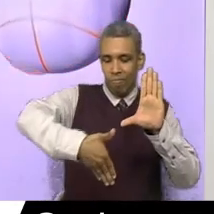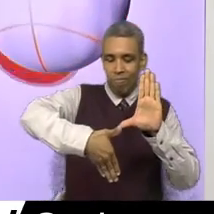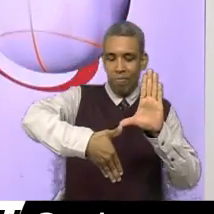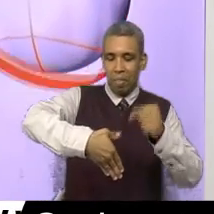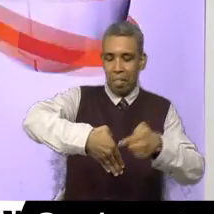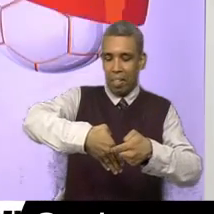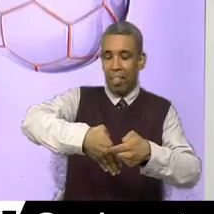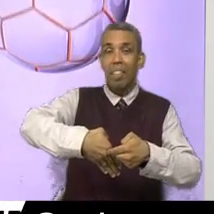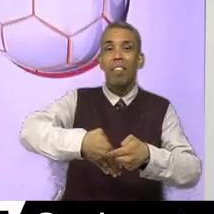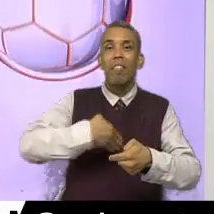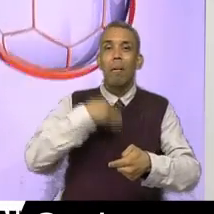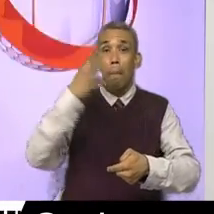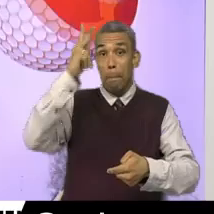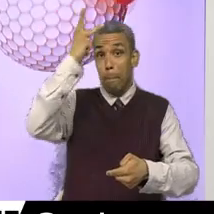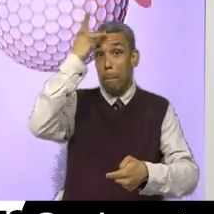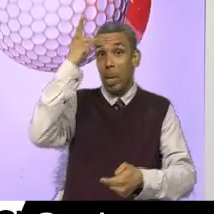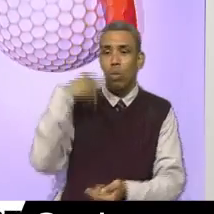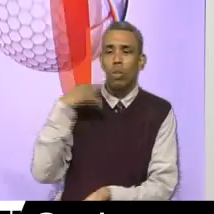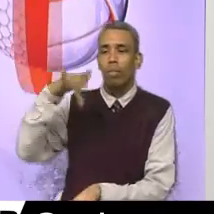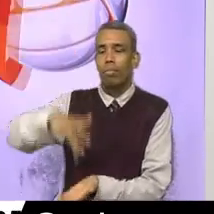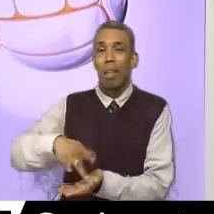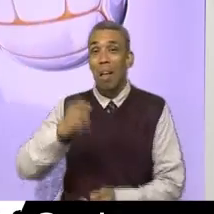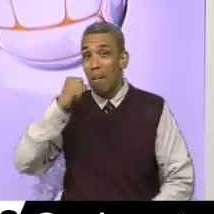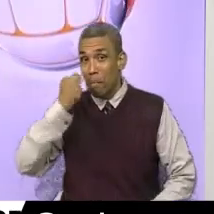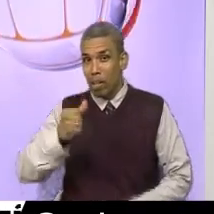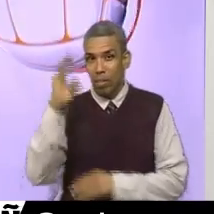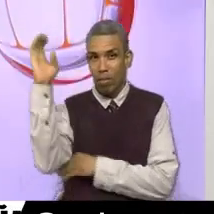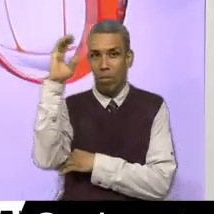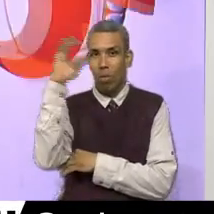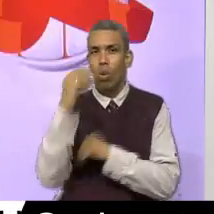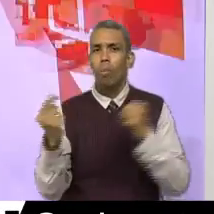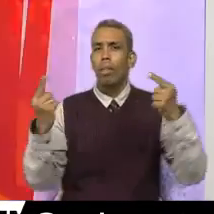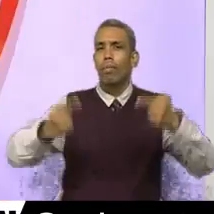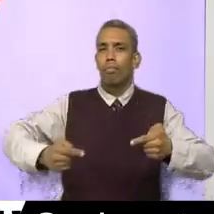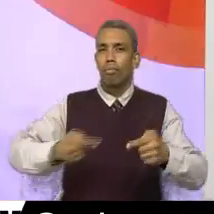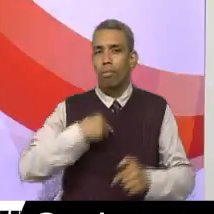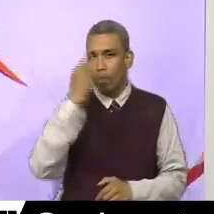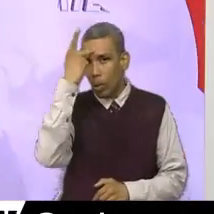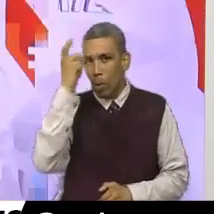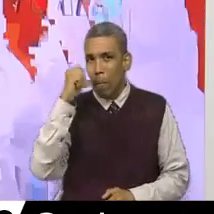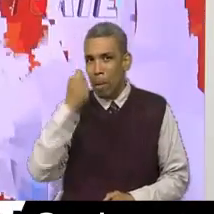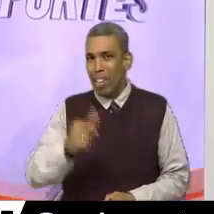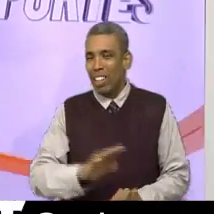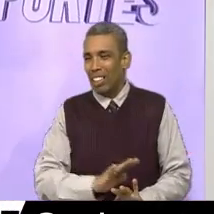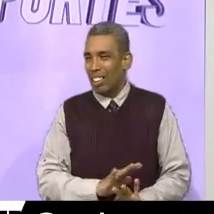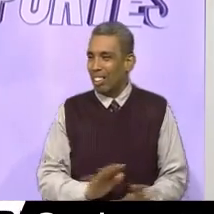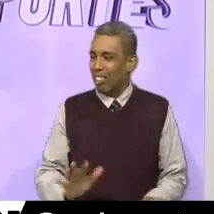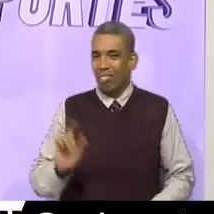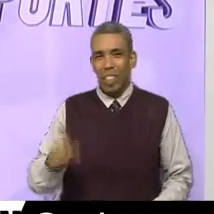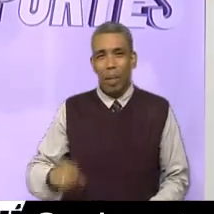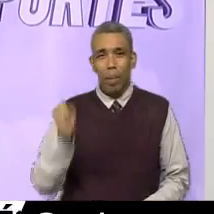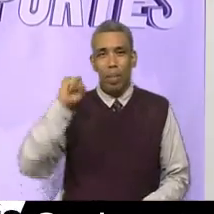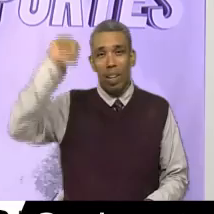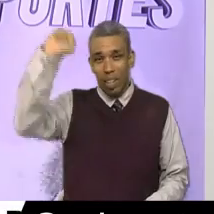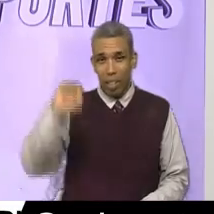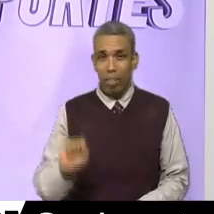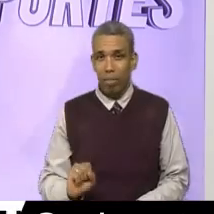tiene mañana la última oportunidad para clasificar al Mundial de Rusia 2018. Ariel, buenas tardes,